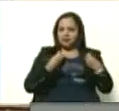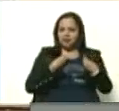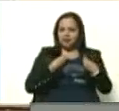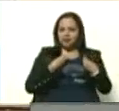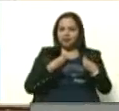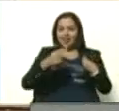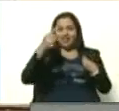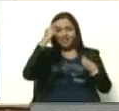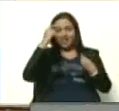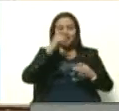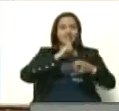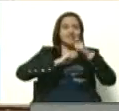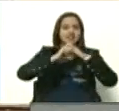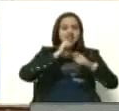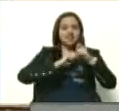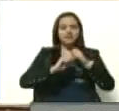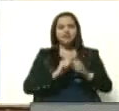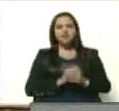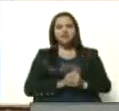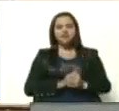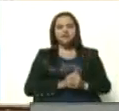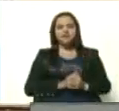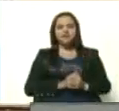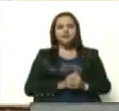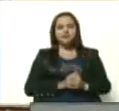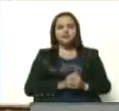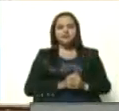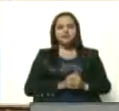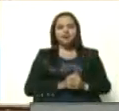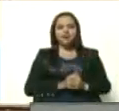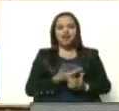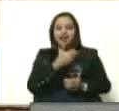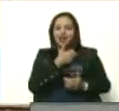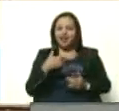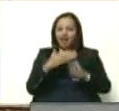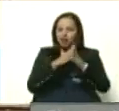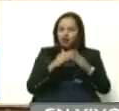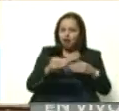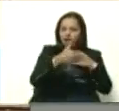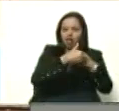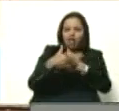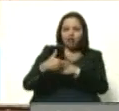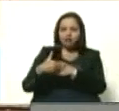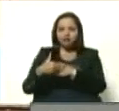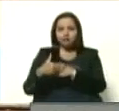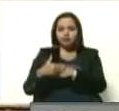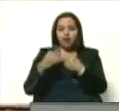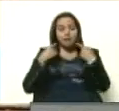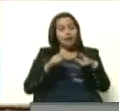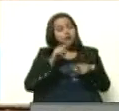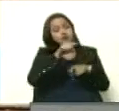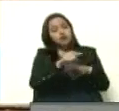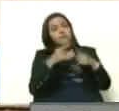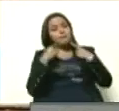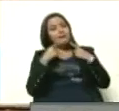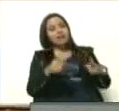días muy duros. Es que lo intentaron todo y fracasaron.